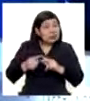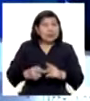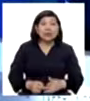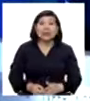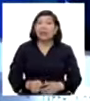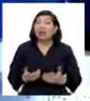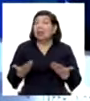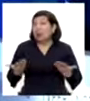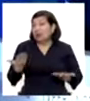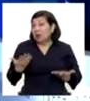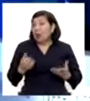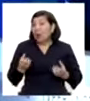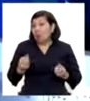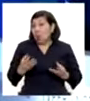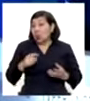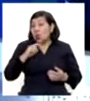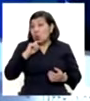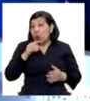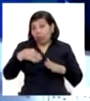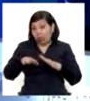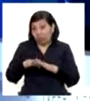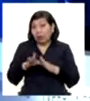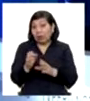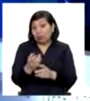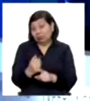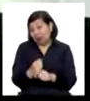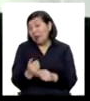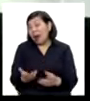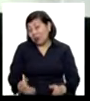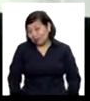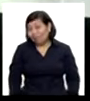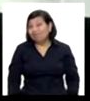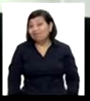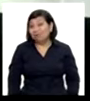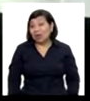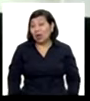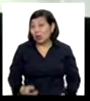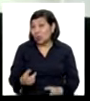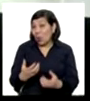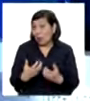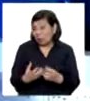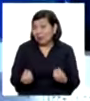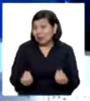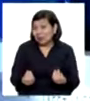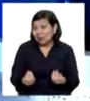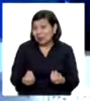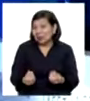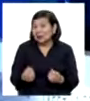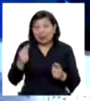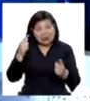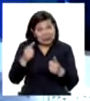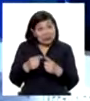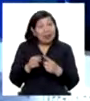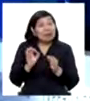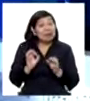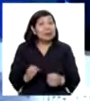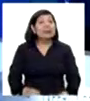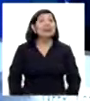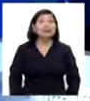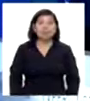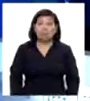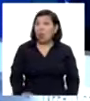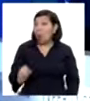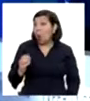iniciativa tienen tantas mujeres en su trabajando su empresa, ¿no? Entonces ese es algo objetivo realmente,